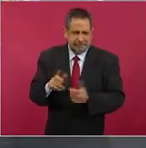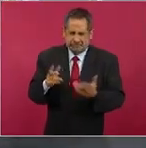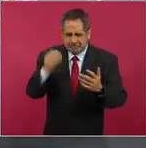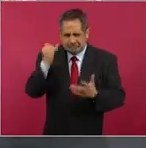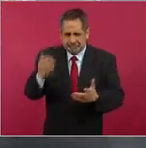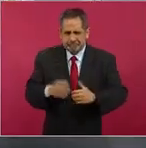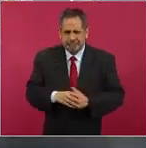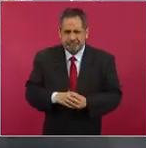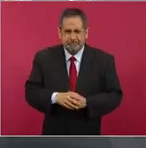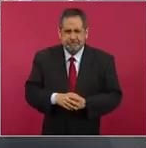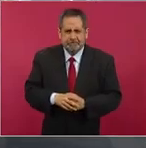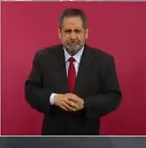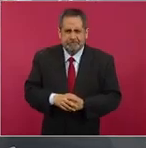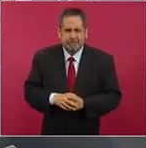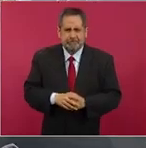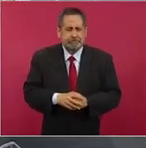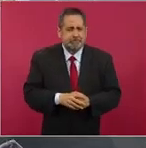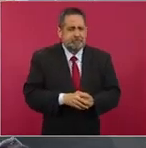Imagínense,